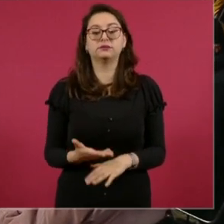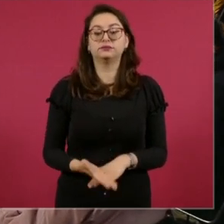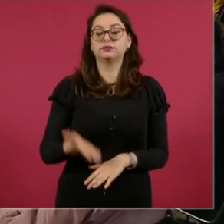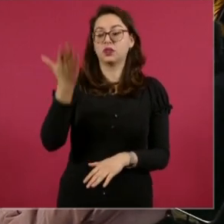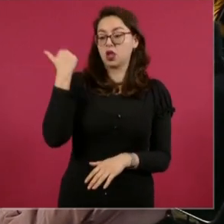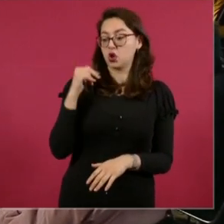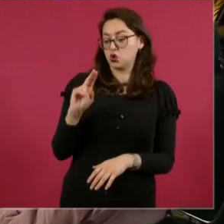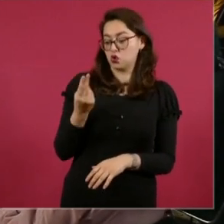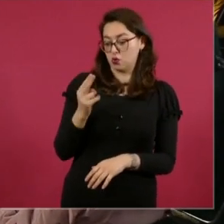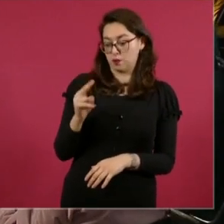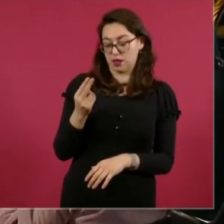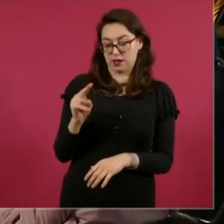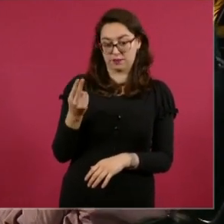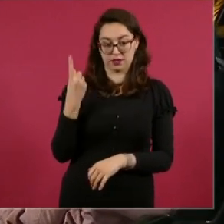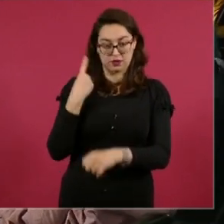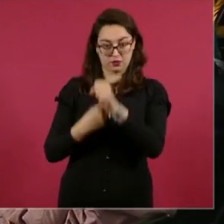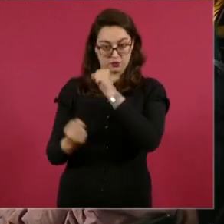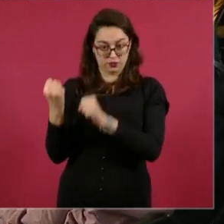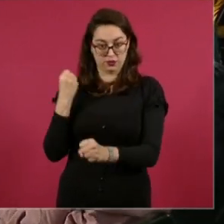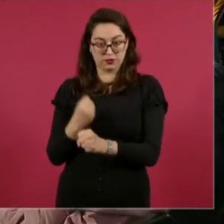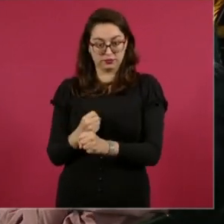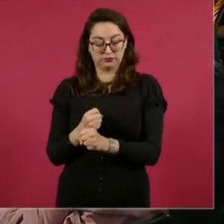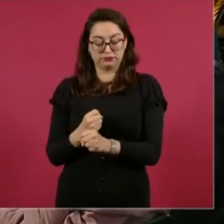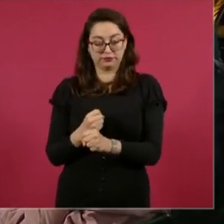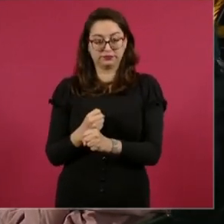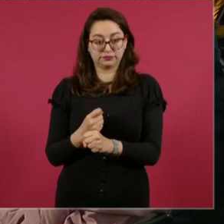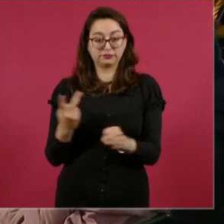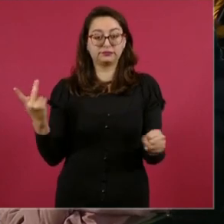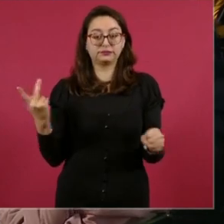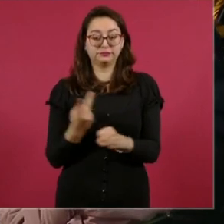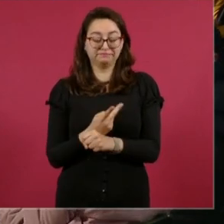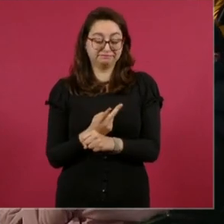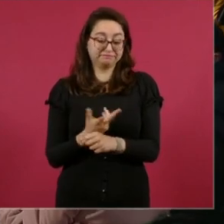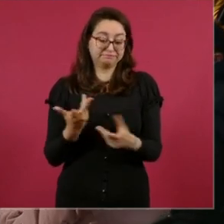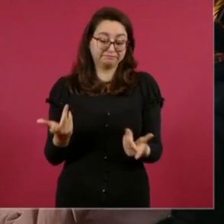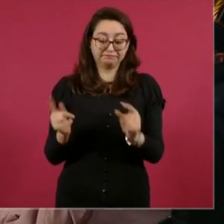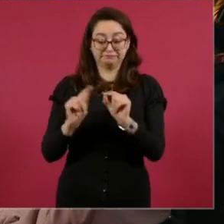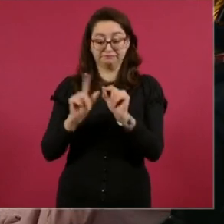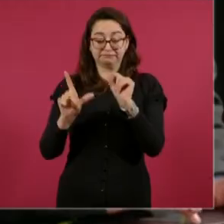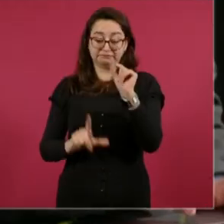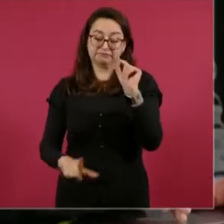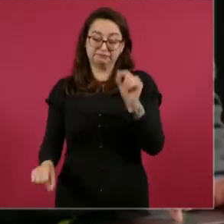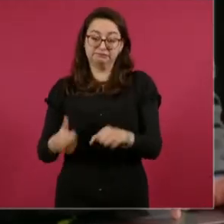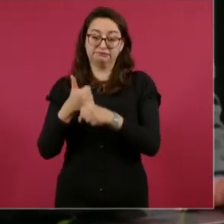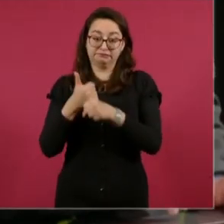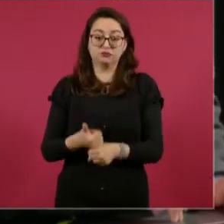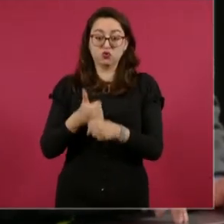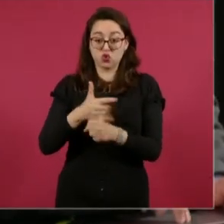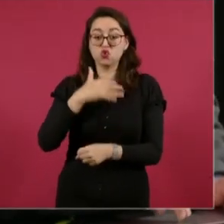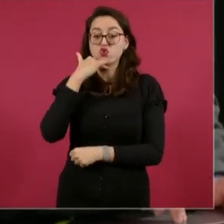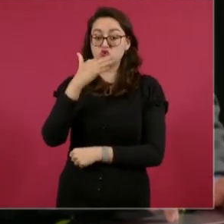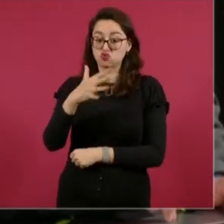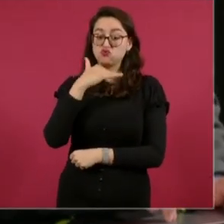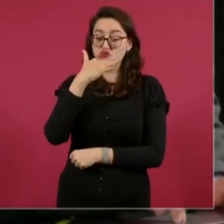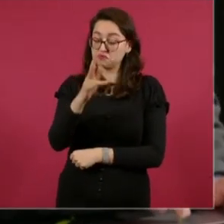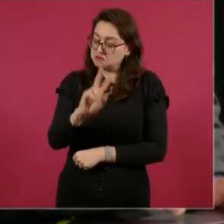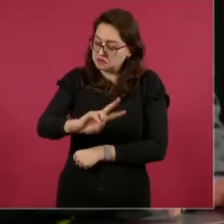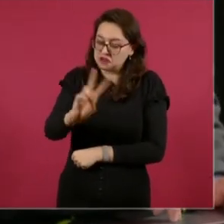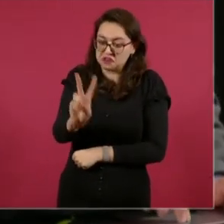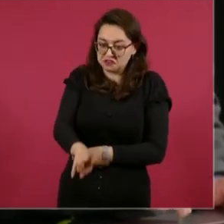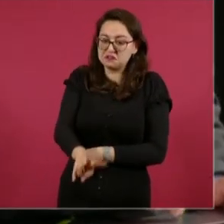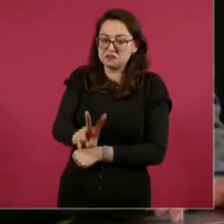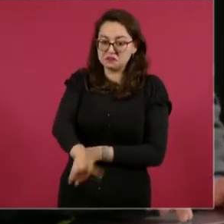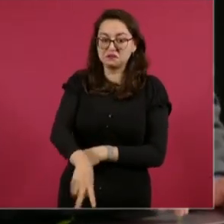y pues hablando de esto que dice usted, que es la calamidad de México, que es la corrupción, expuse en este espacio a